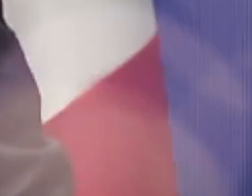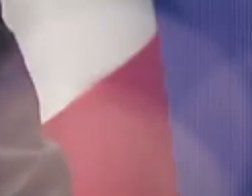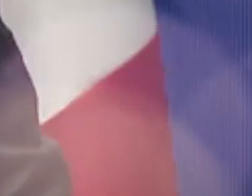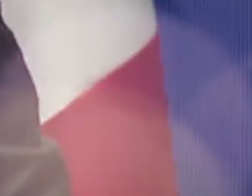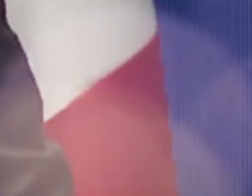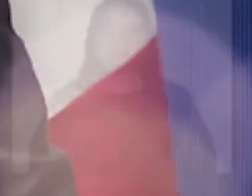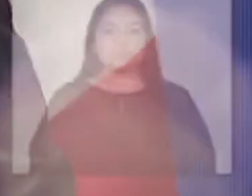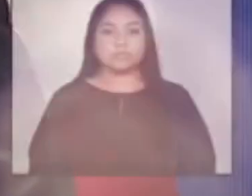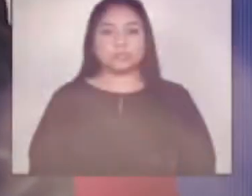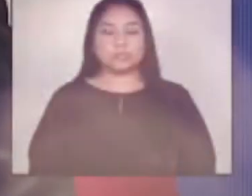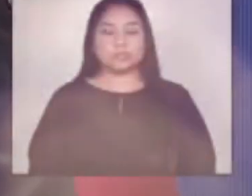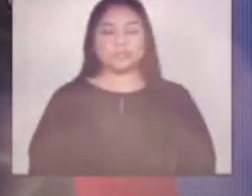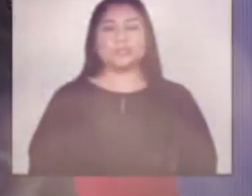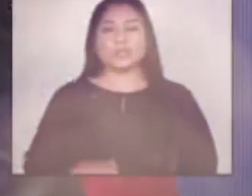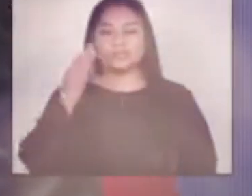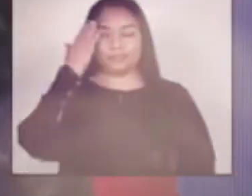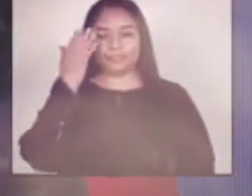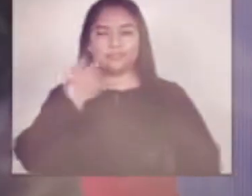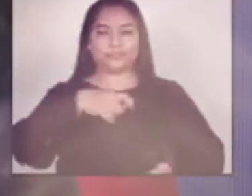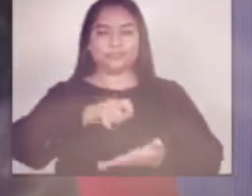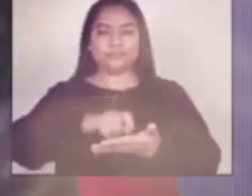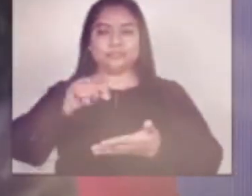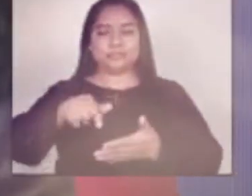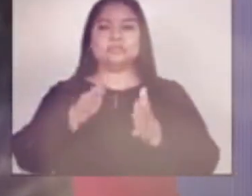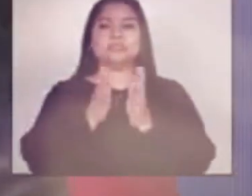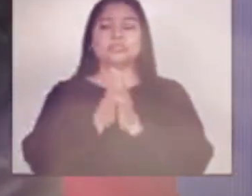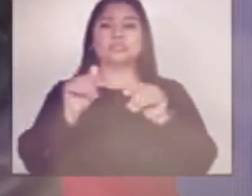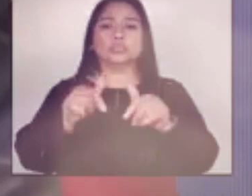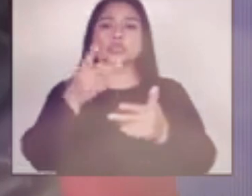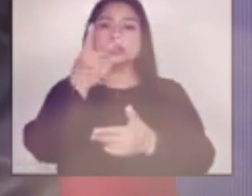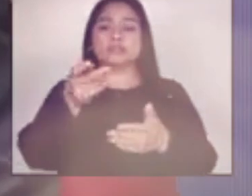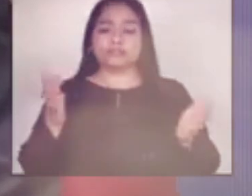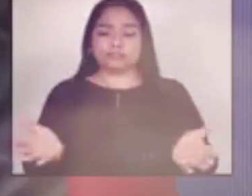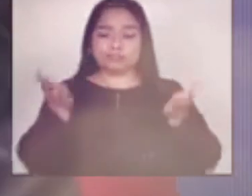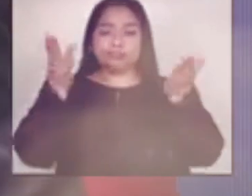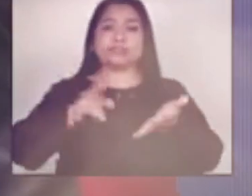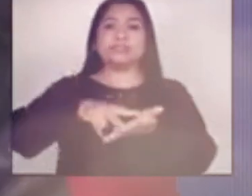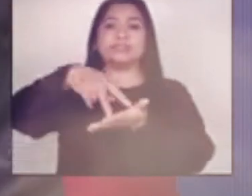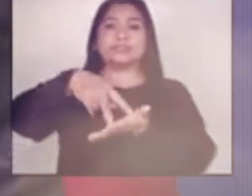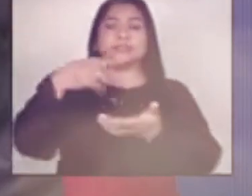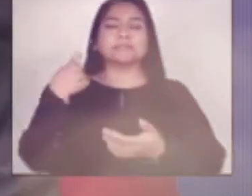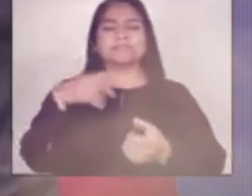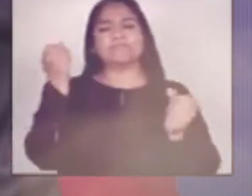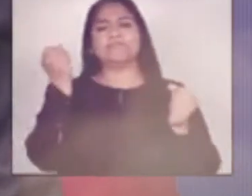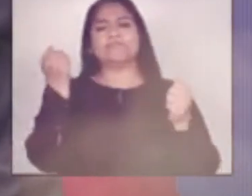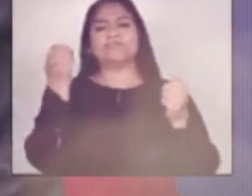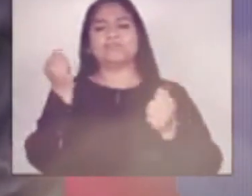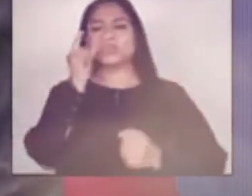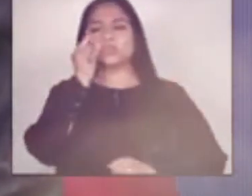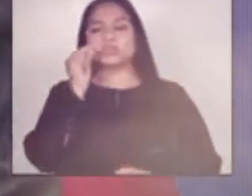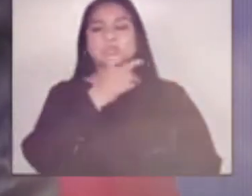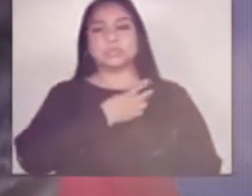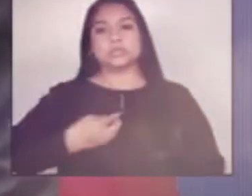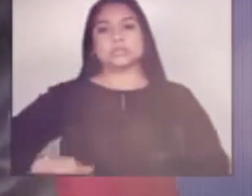Muy bien. Señoras y señores, por favor, de nuevo, nos ponemos de pie para escuchar el mensaje del señor presidente de la República